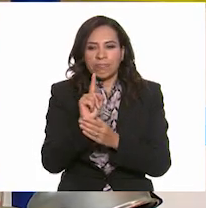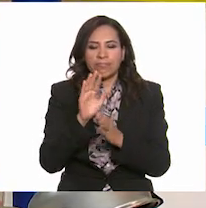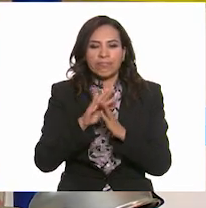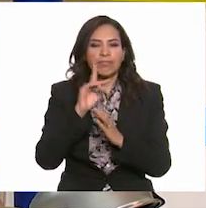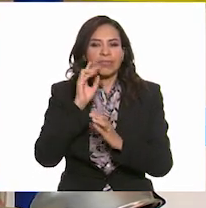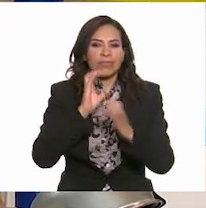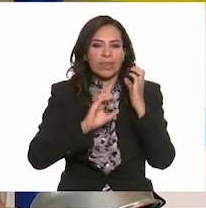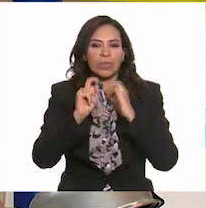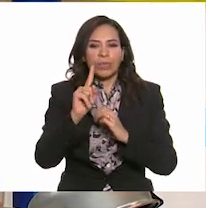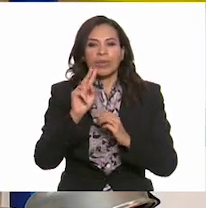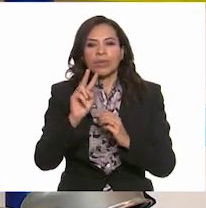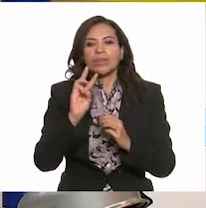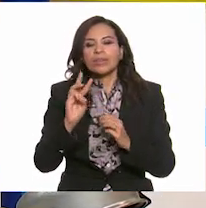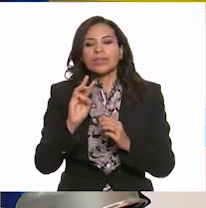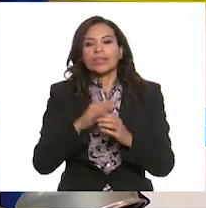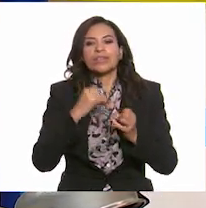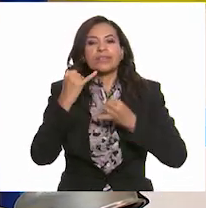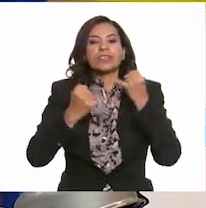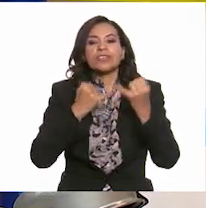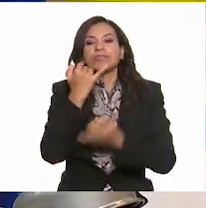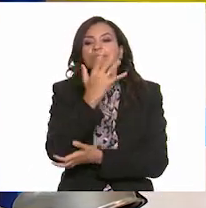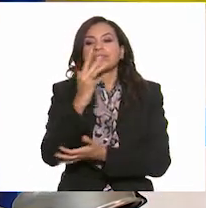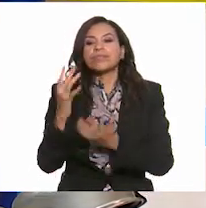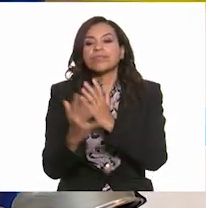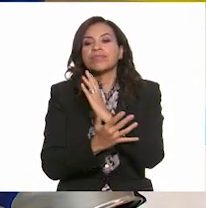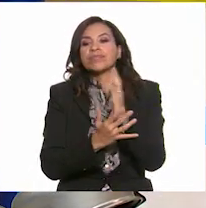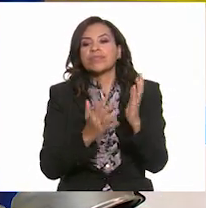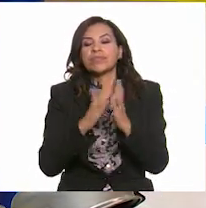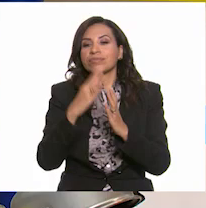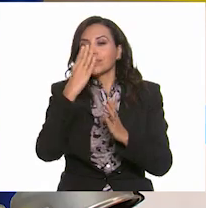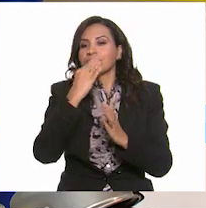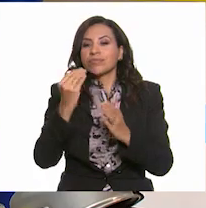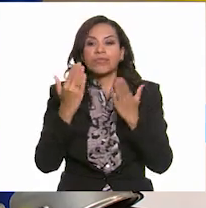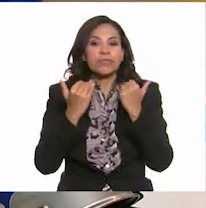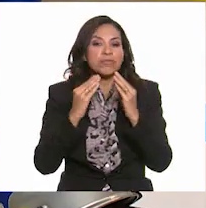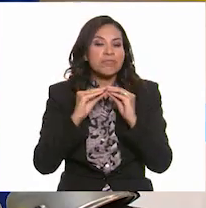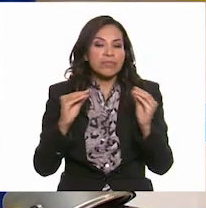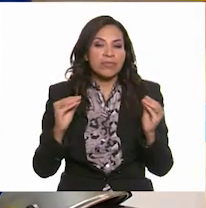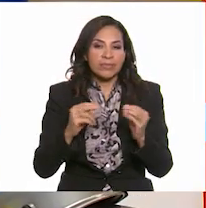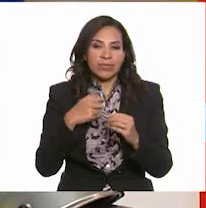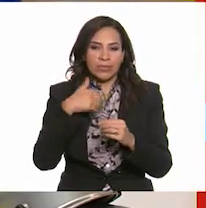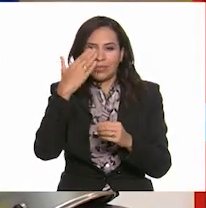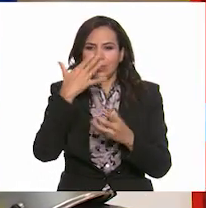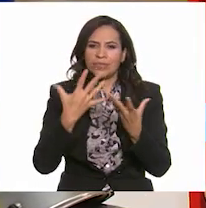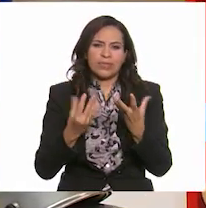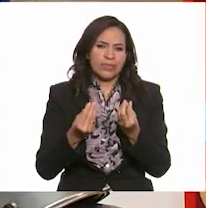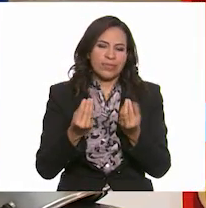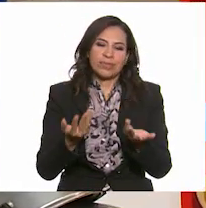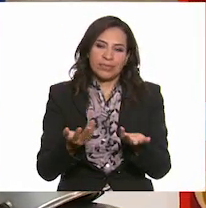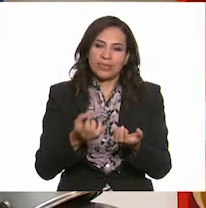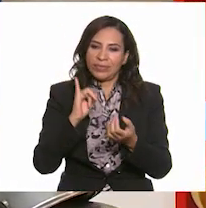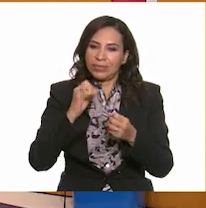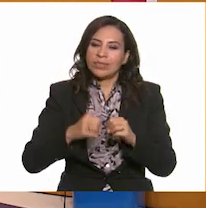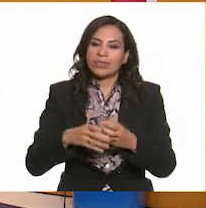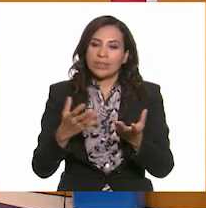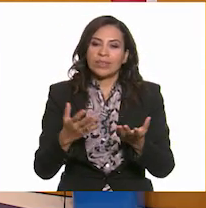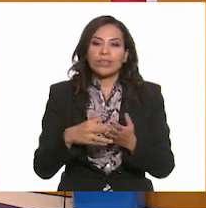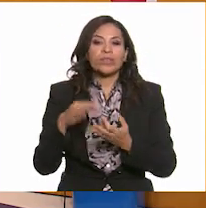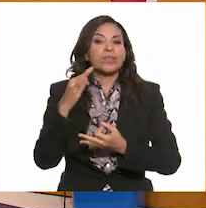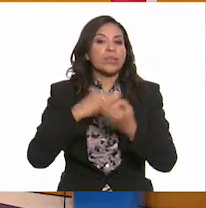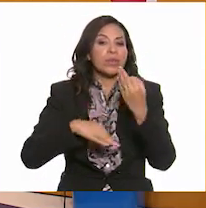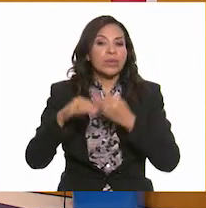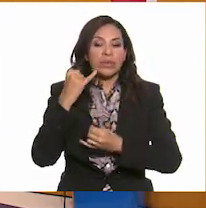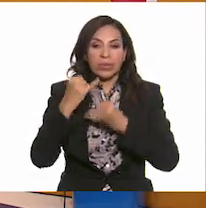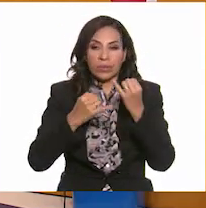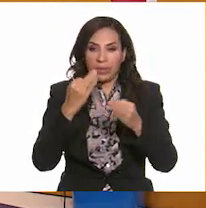Una, dos, ¿y qué tal la de jugaremos en el bosque mientras el lobo no está? Ay, entonces sí me sé muchísimas. Sí, claro. Muy bien, todos